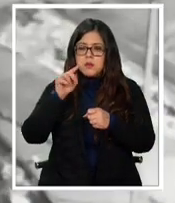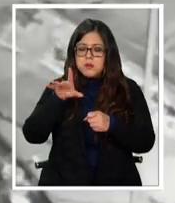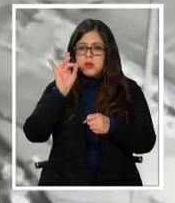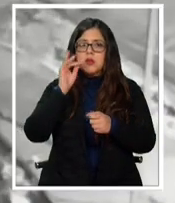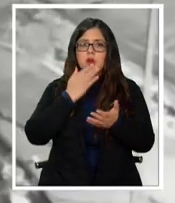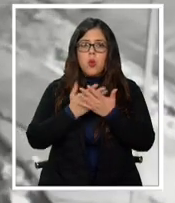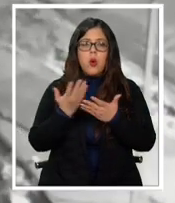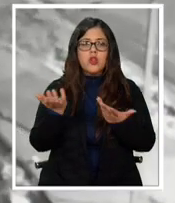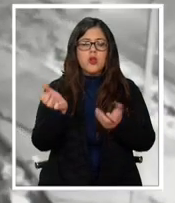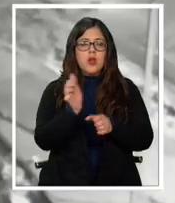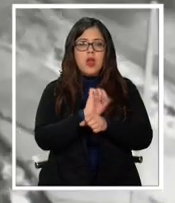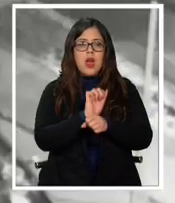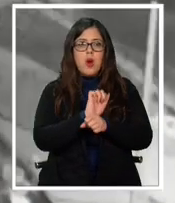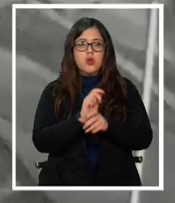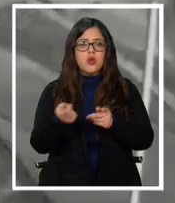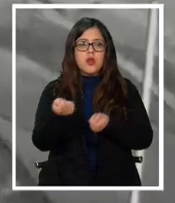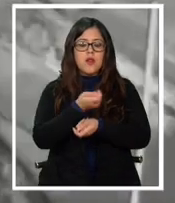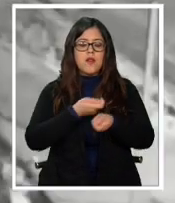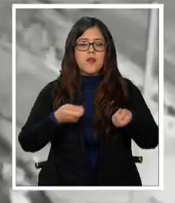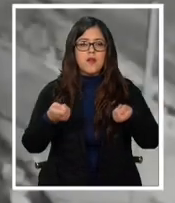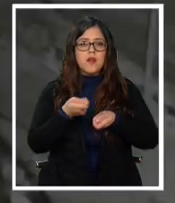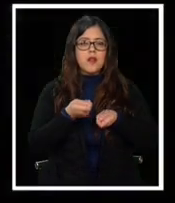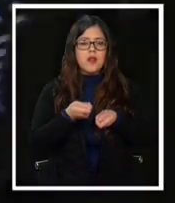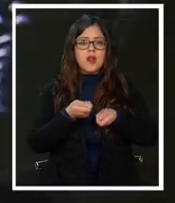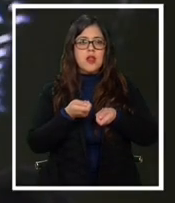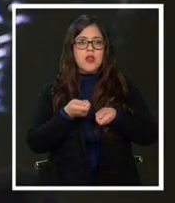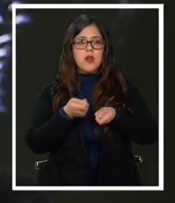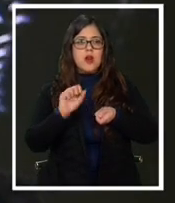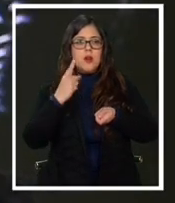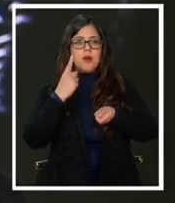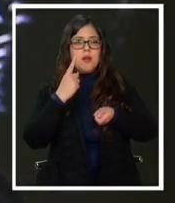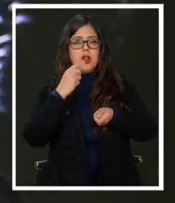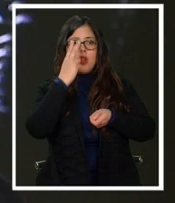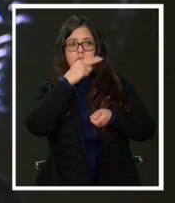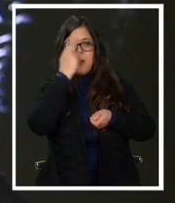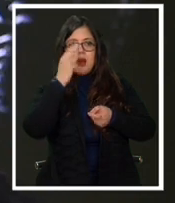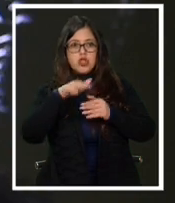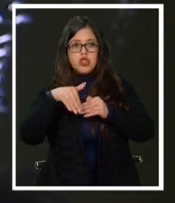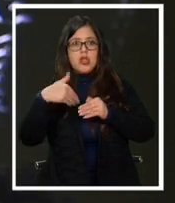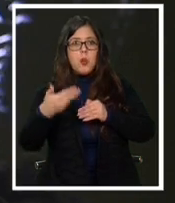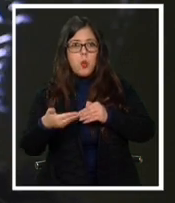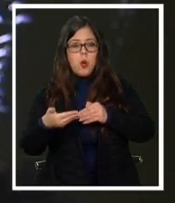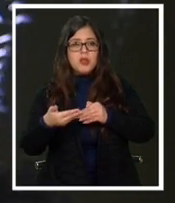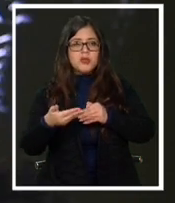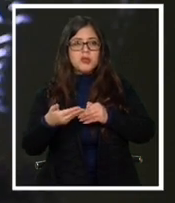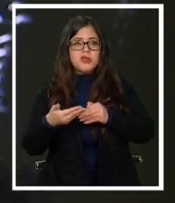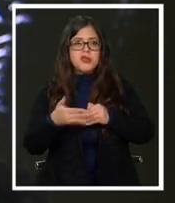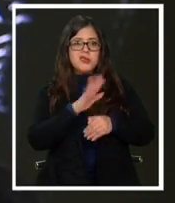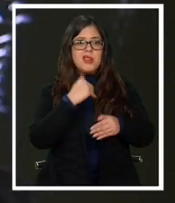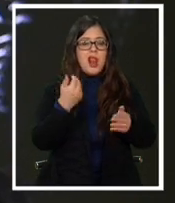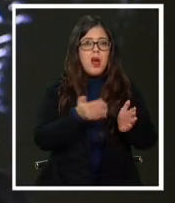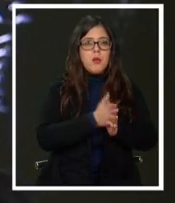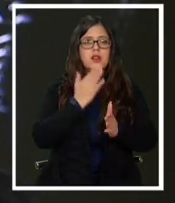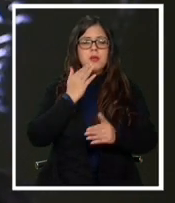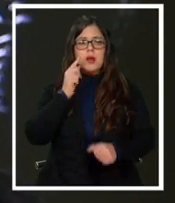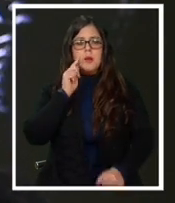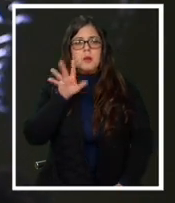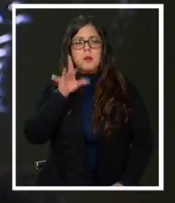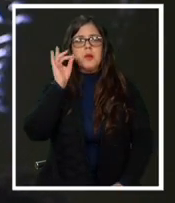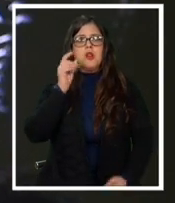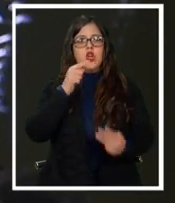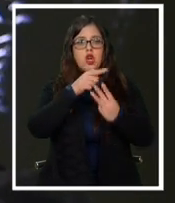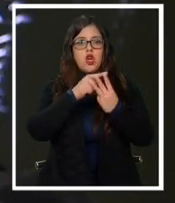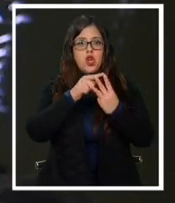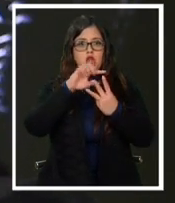vehículo es vendido al día 1 de marzo, posterior al hecho, y donde es reconocido dos de